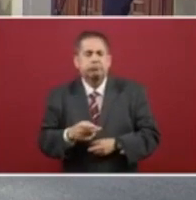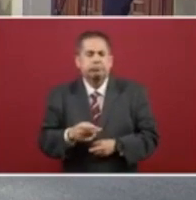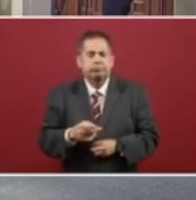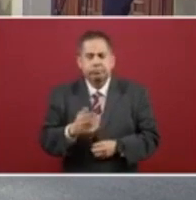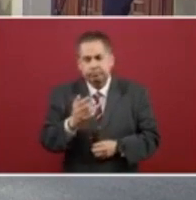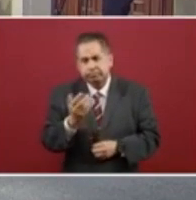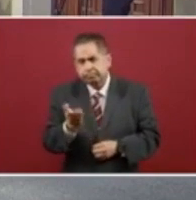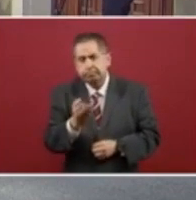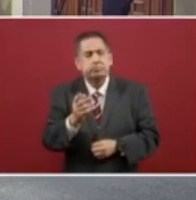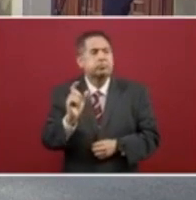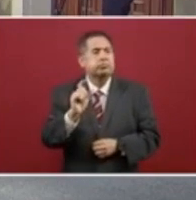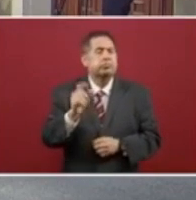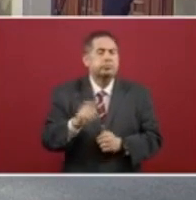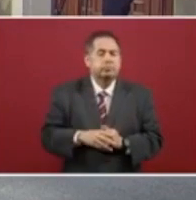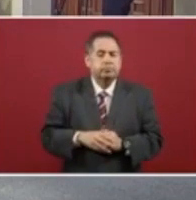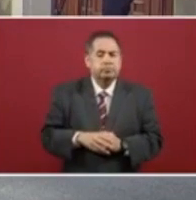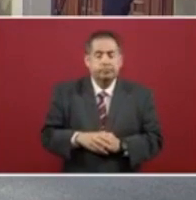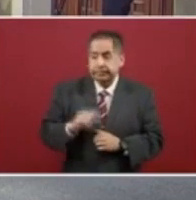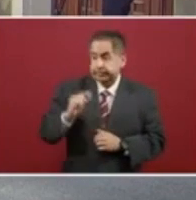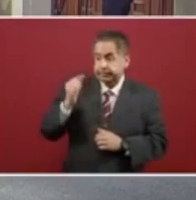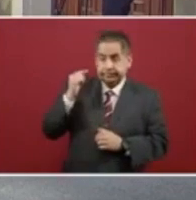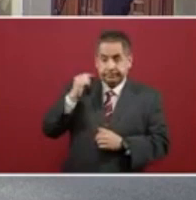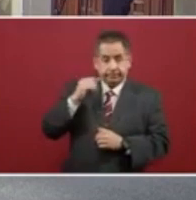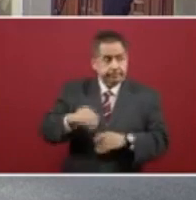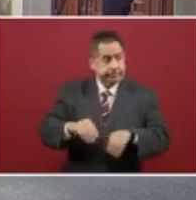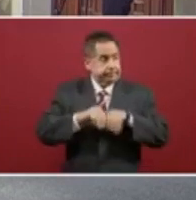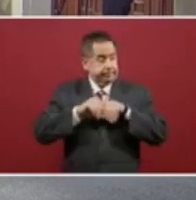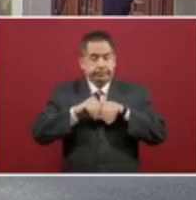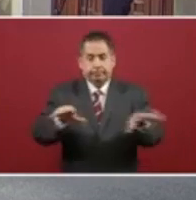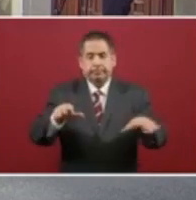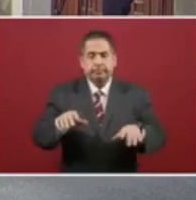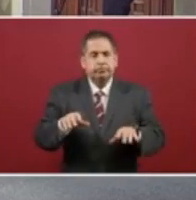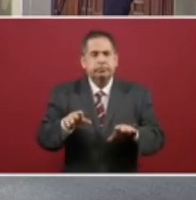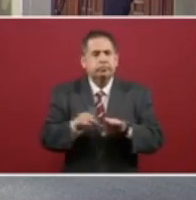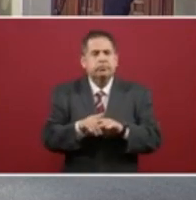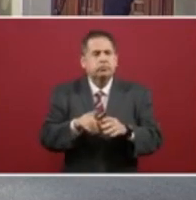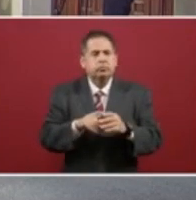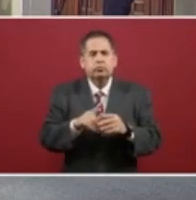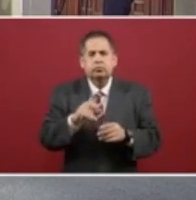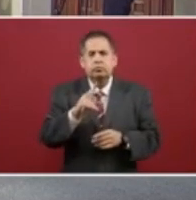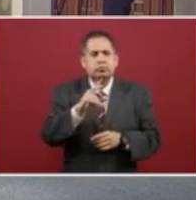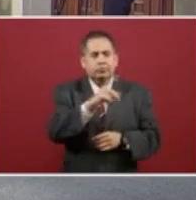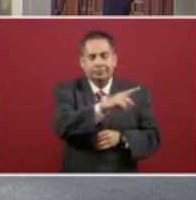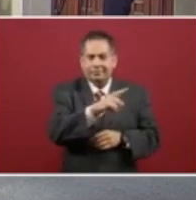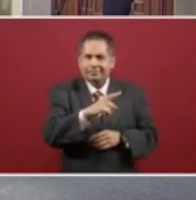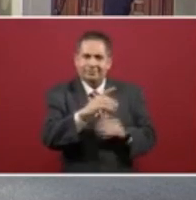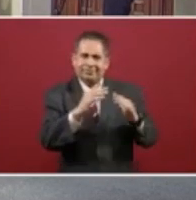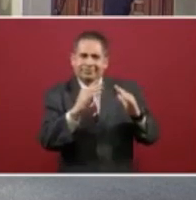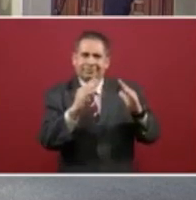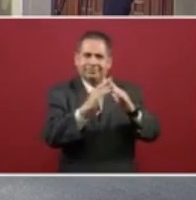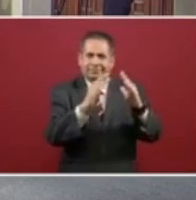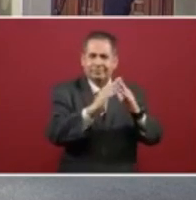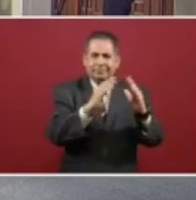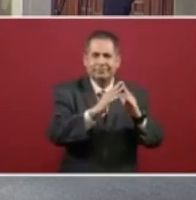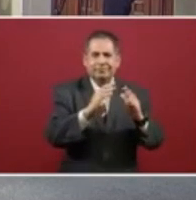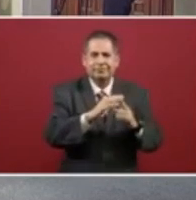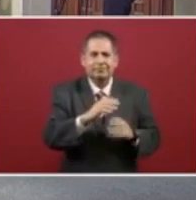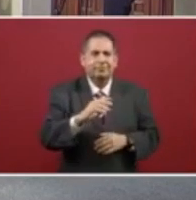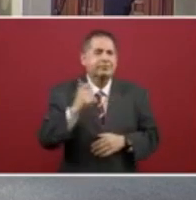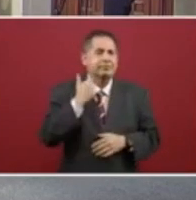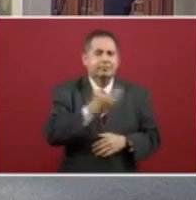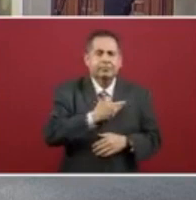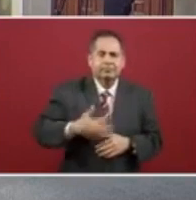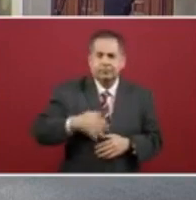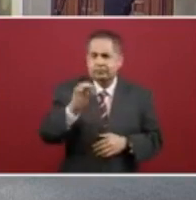siguiente pregunta. A partir de la revelación que se ha hecho que no fue un convoy el que intentó irrumpir con Vicente Fox, sino fueron